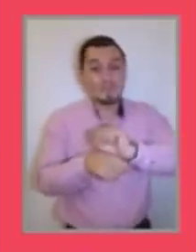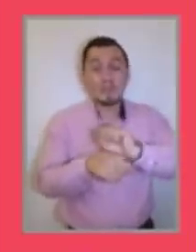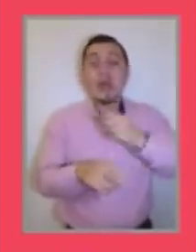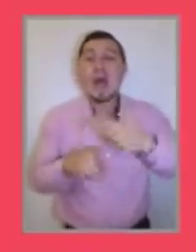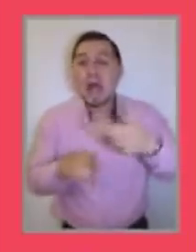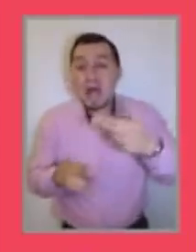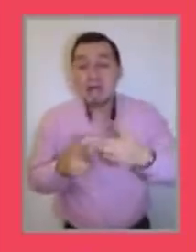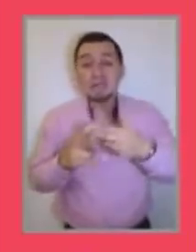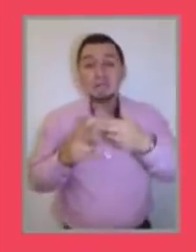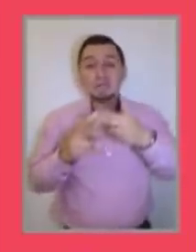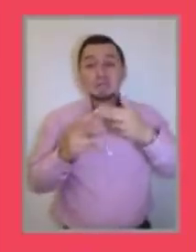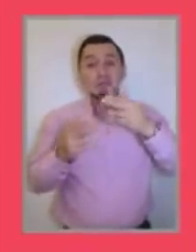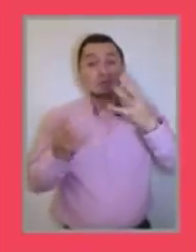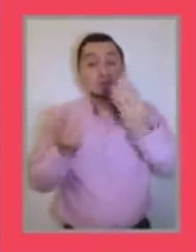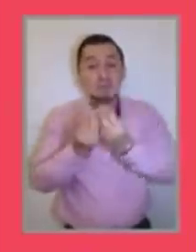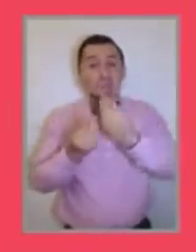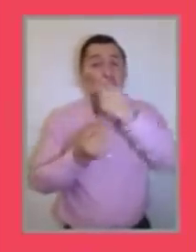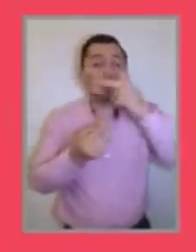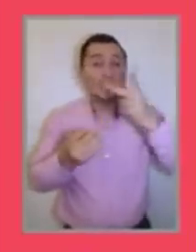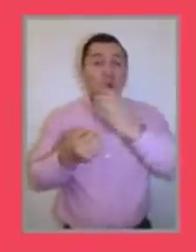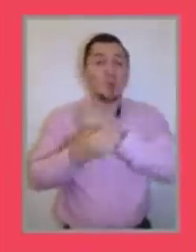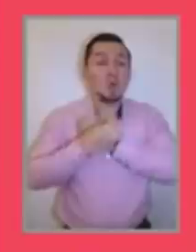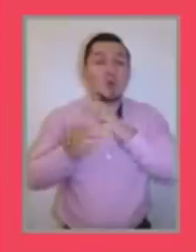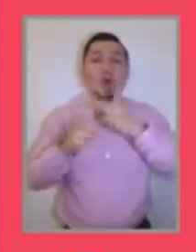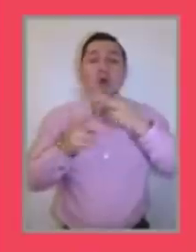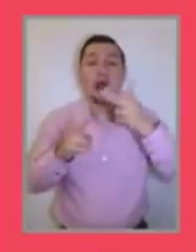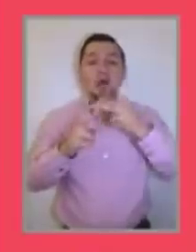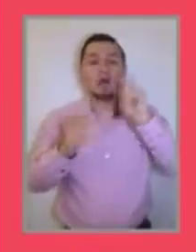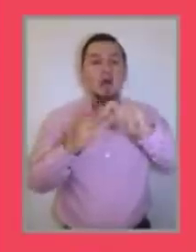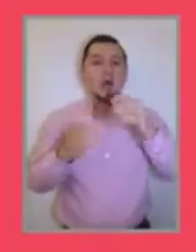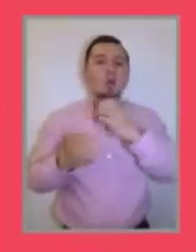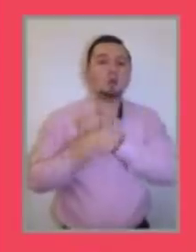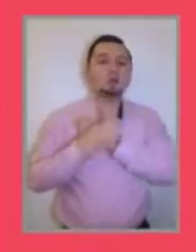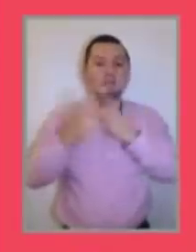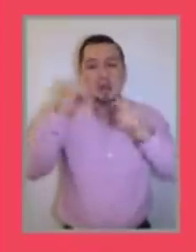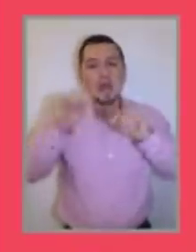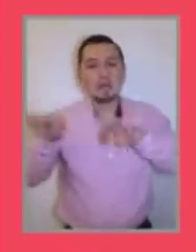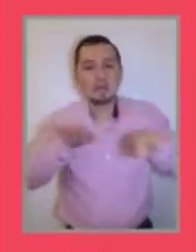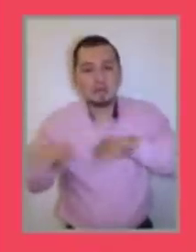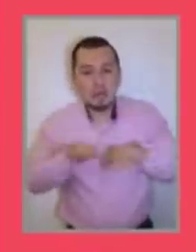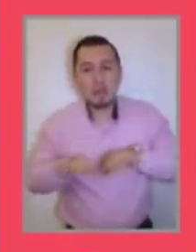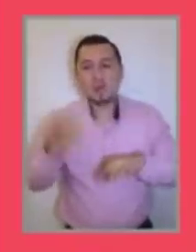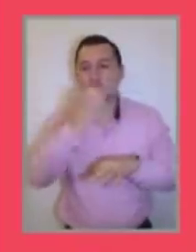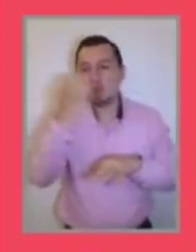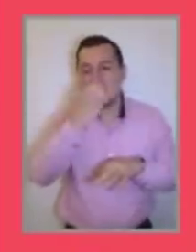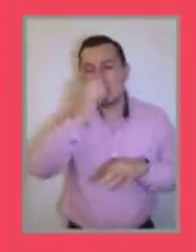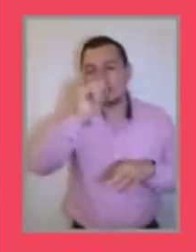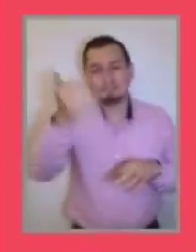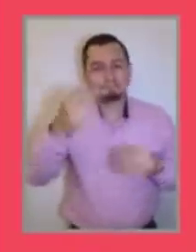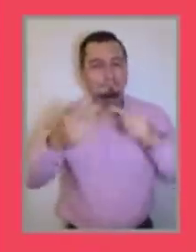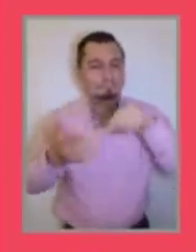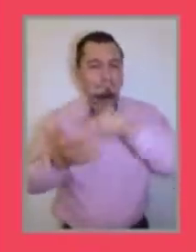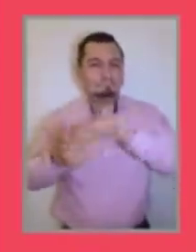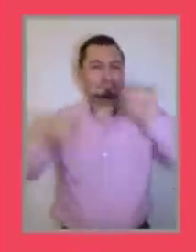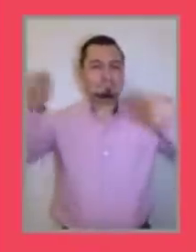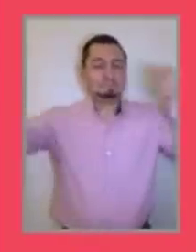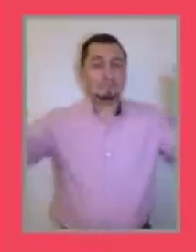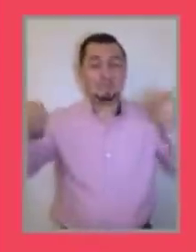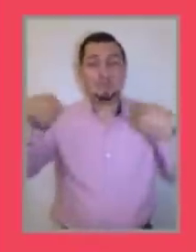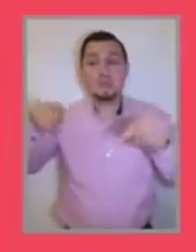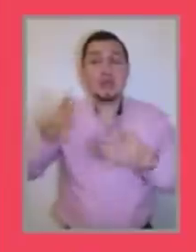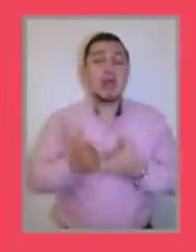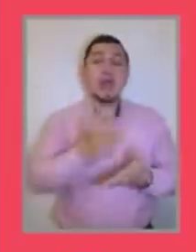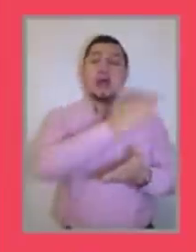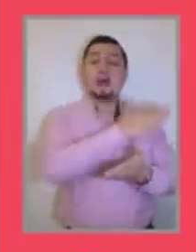incluyendo algunas otras actividades educativas como educación para el trabajo o academias. Desde verano,